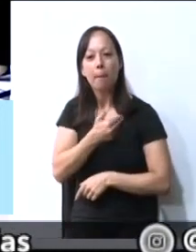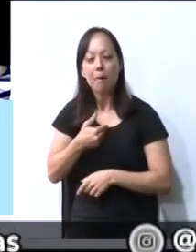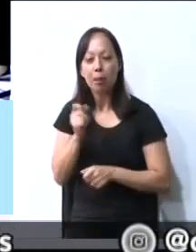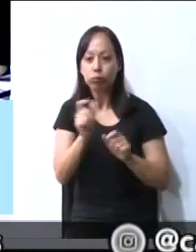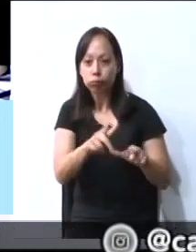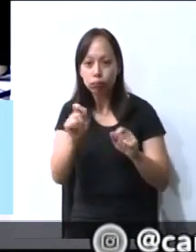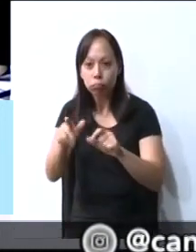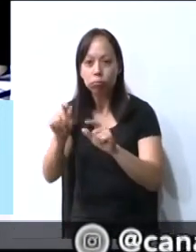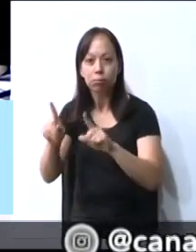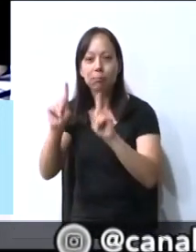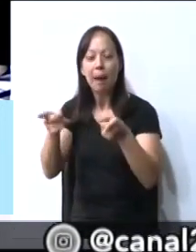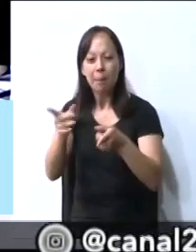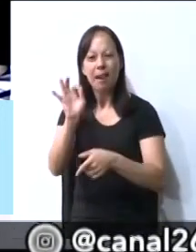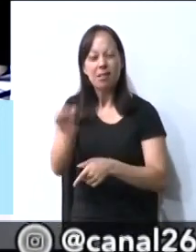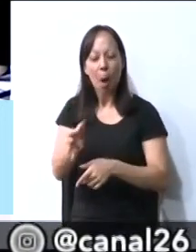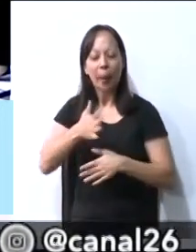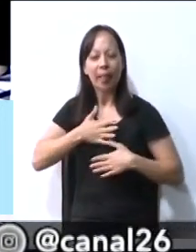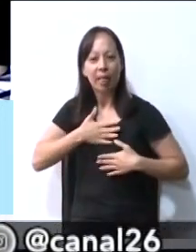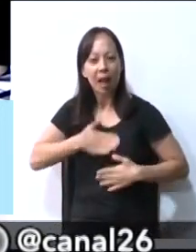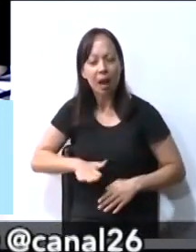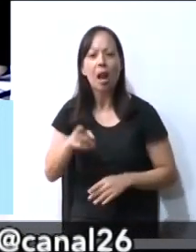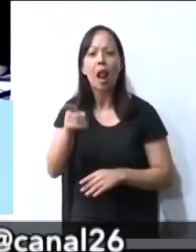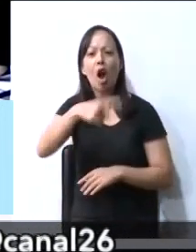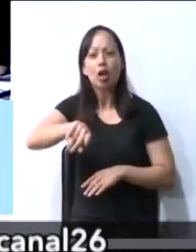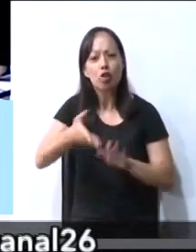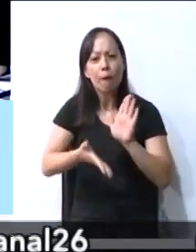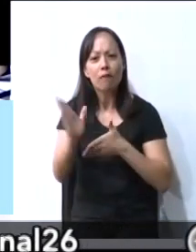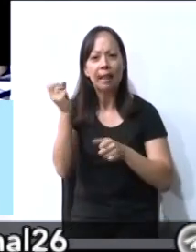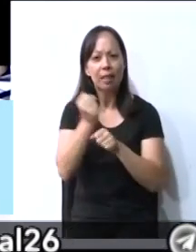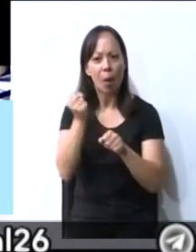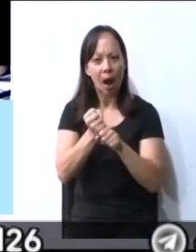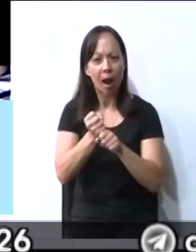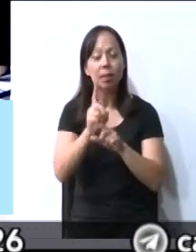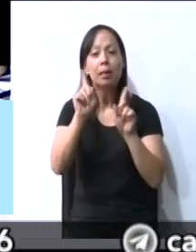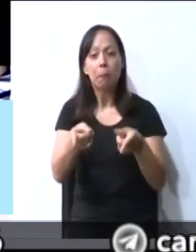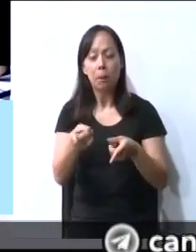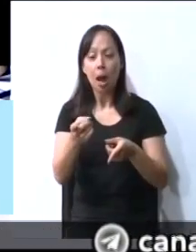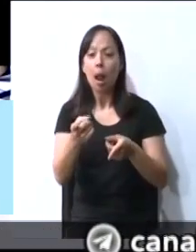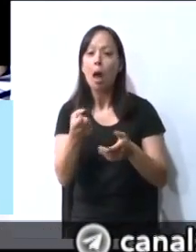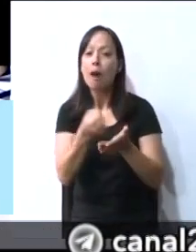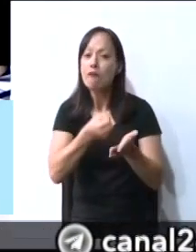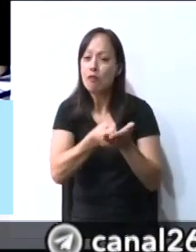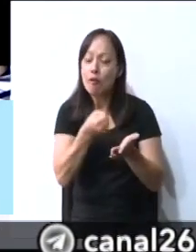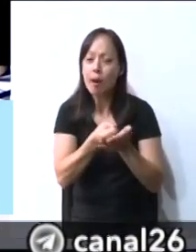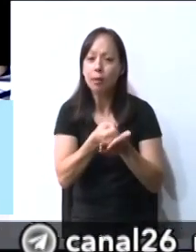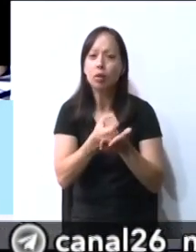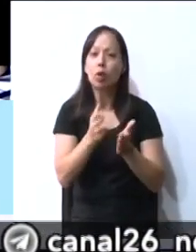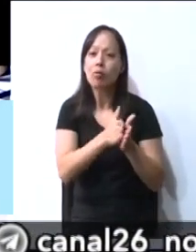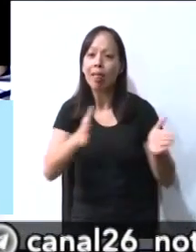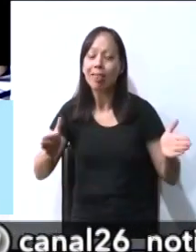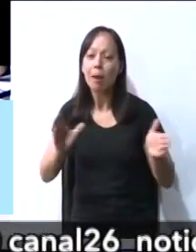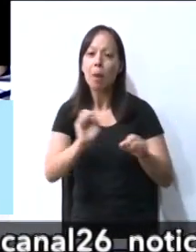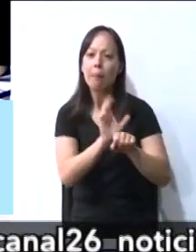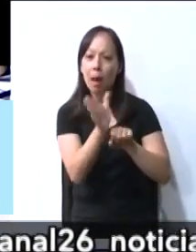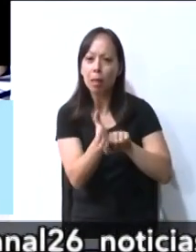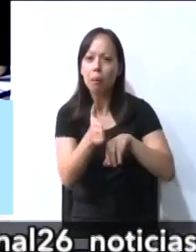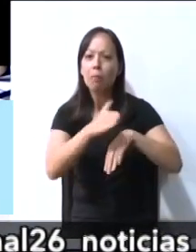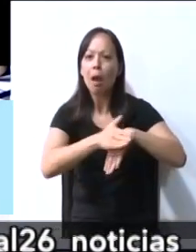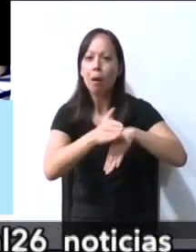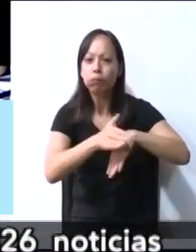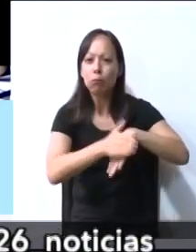manos. Todos esos esfuerzos los profundizamos desde la pandemia. que obviamente tuvo efectos graves en la educación